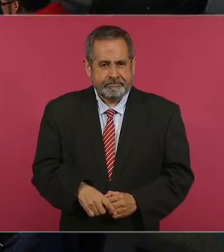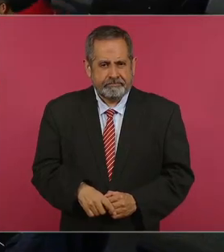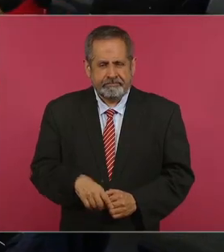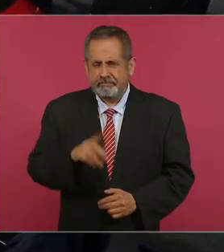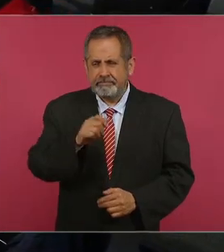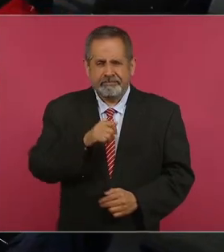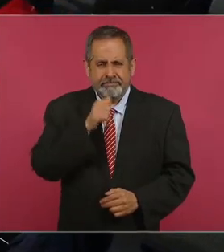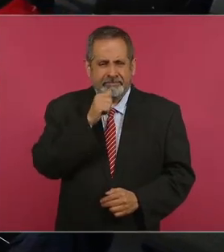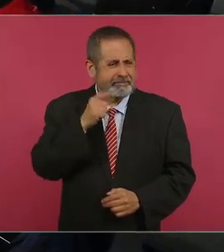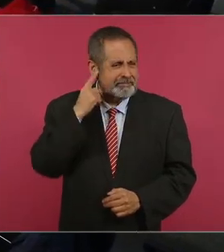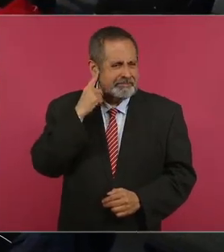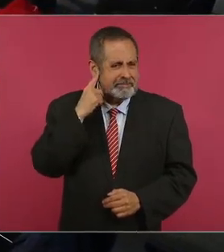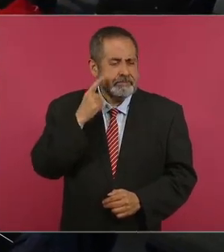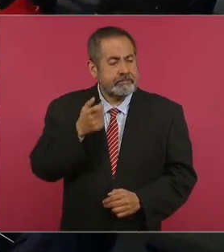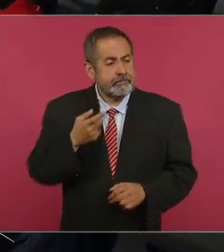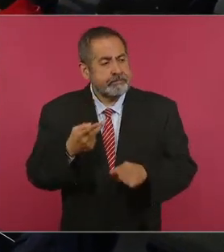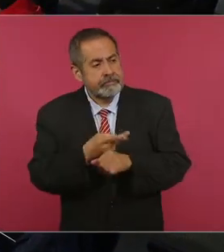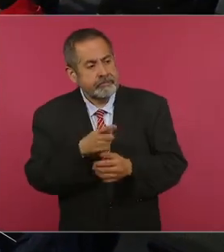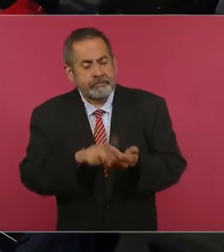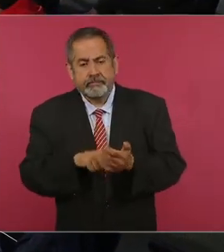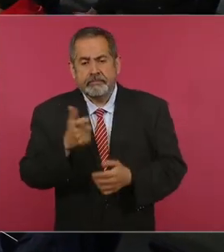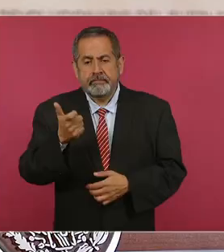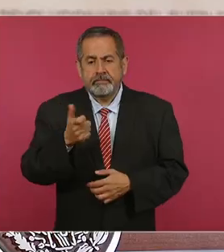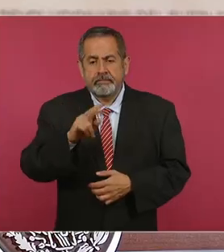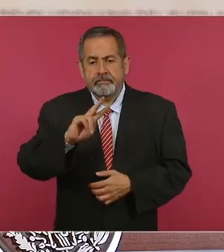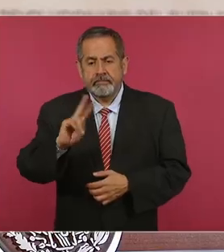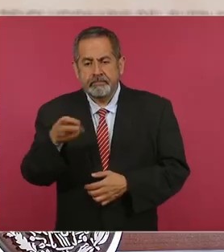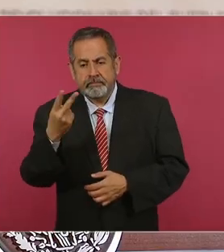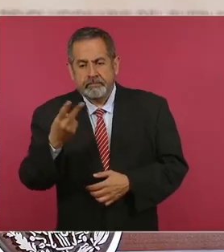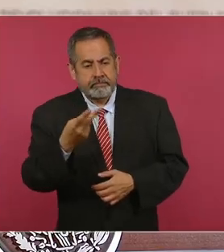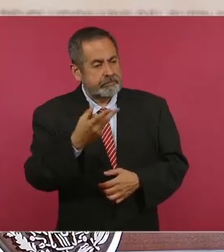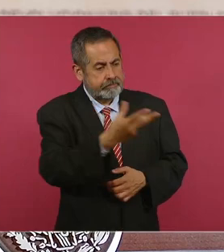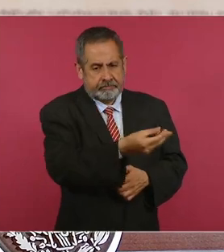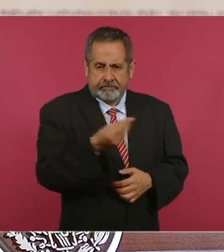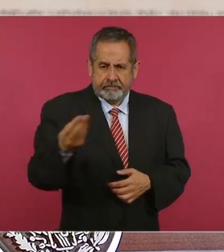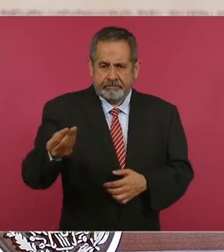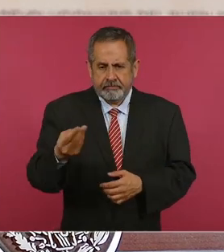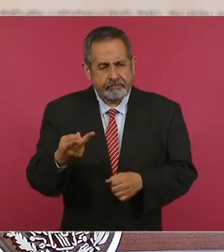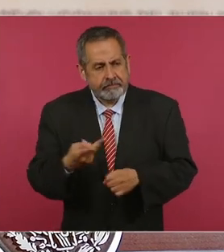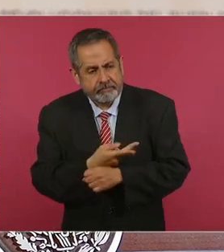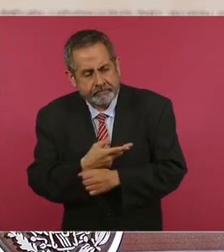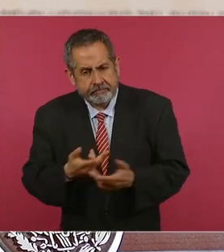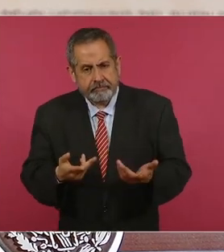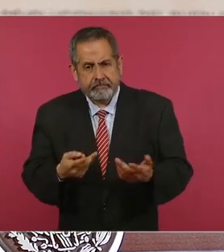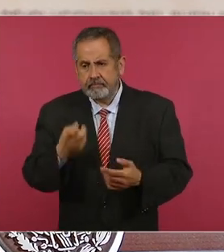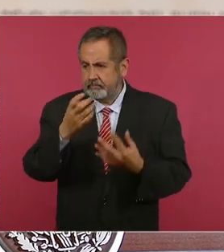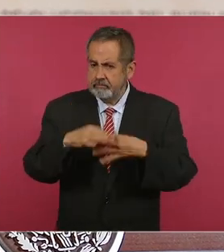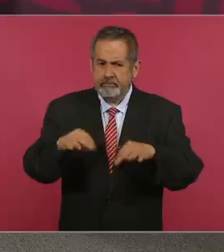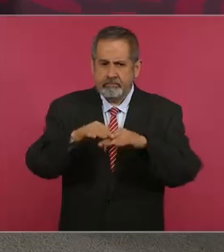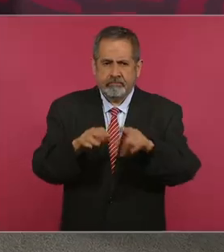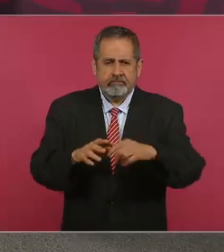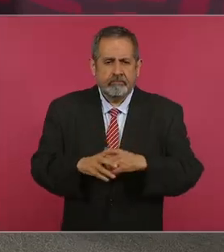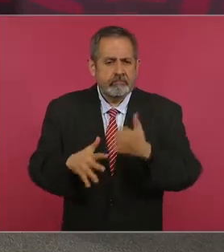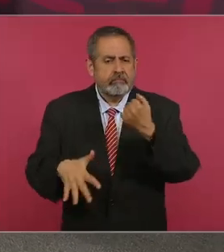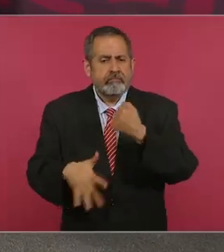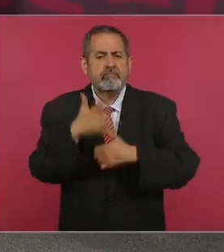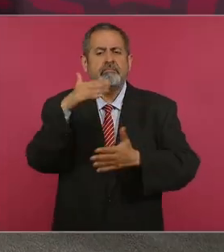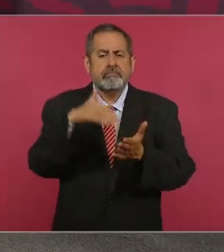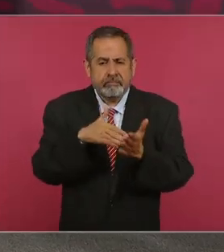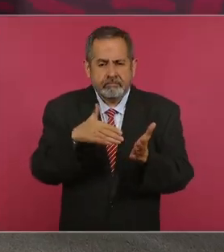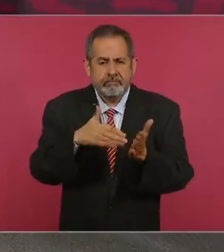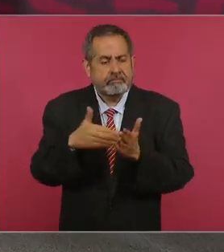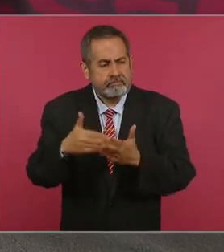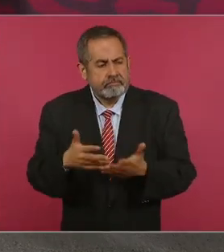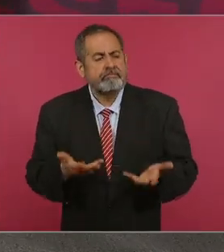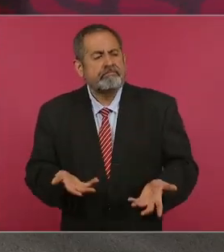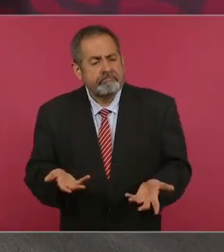No, lo de la devolución, si eso es lo que me importa, lo de los 15 mil millones para